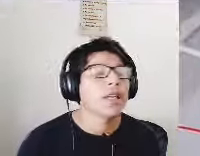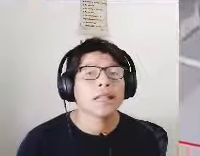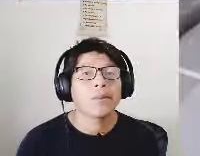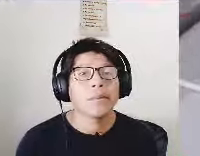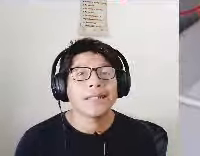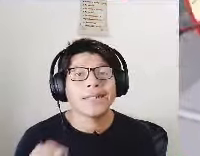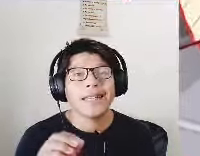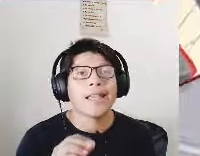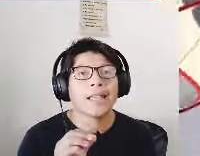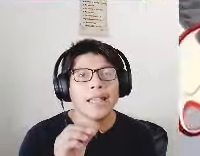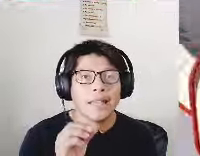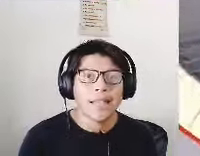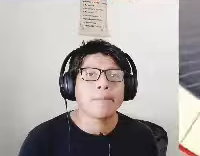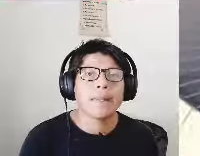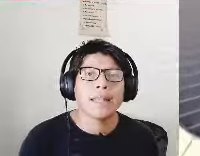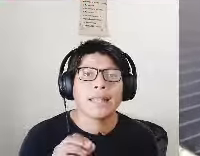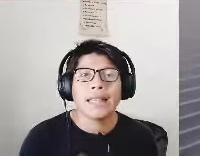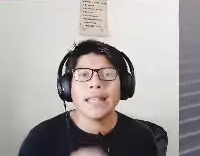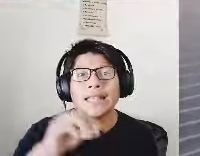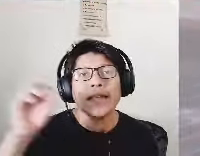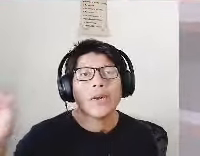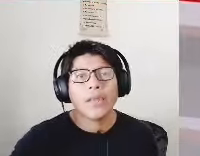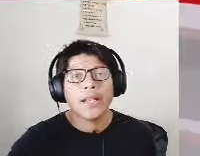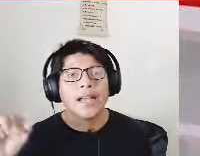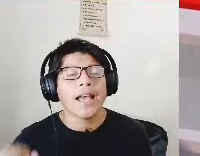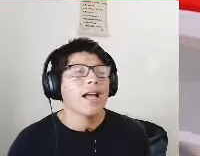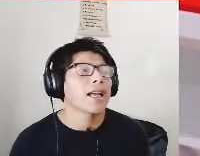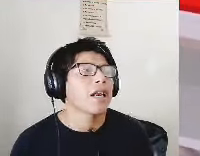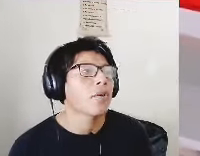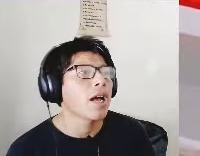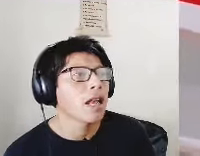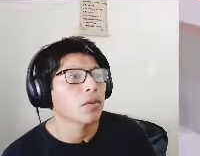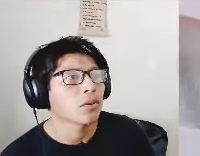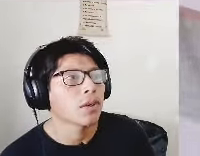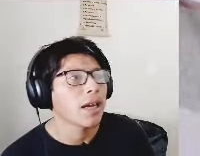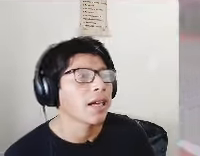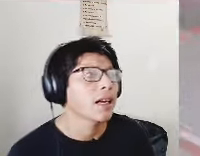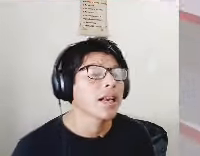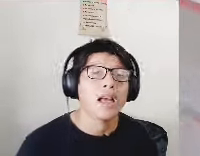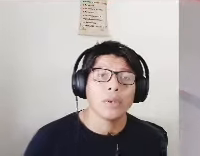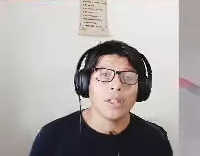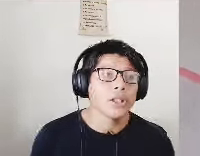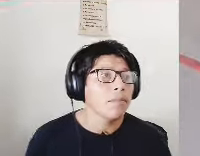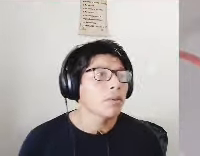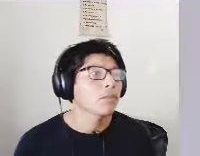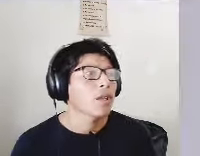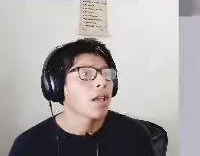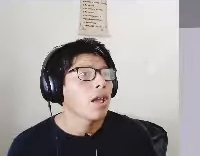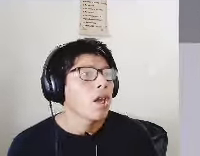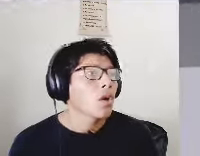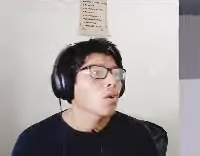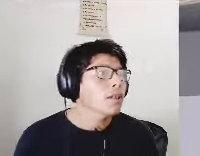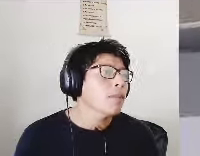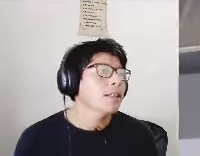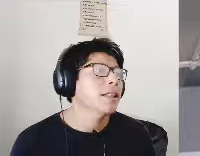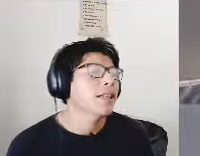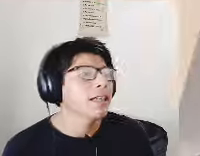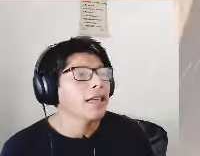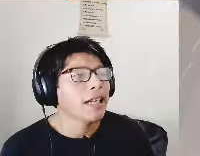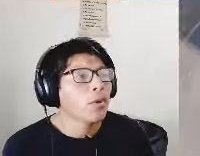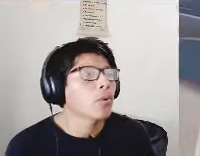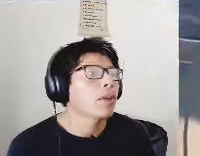es una de las promesas que queda pendiente y se lo dejará a cargo a la doctora Claudia Sheinbaum. Con